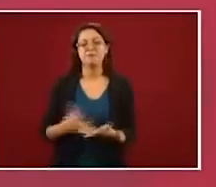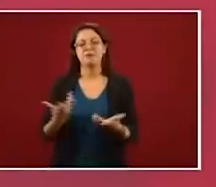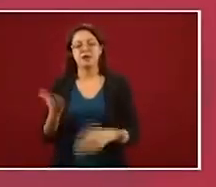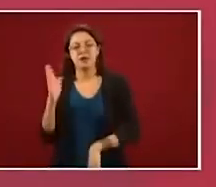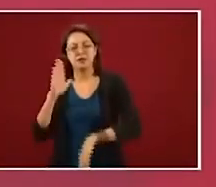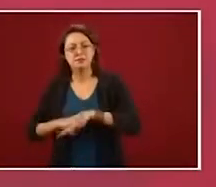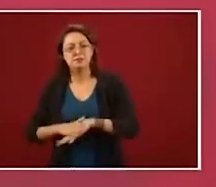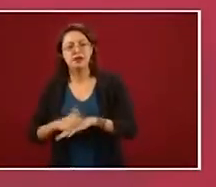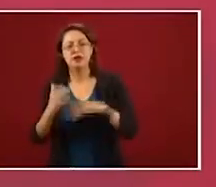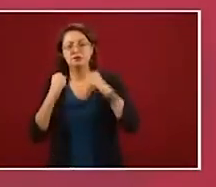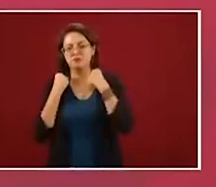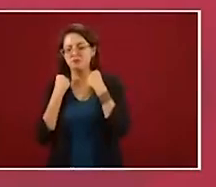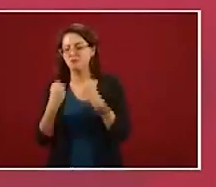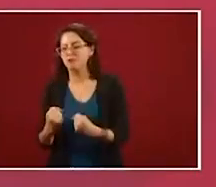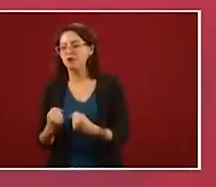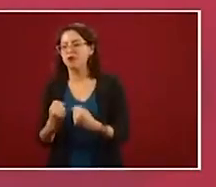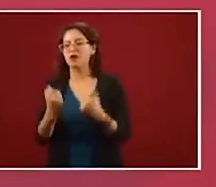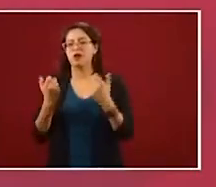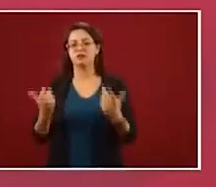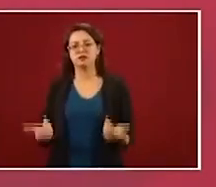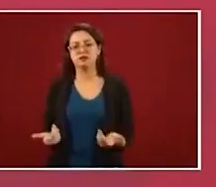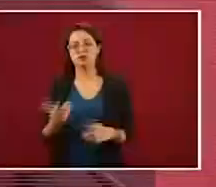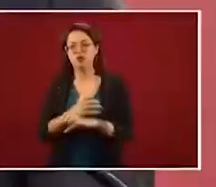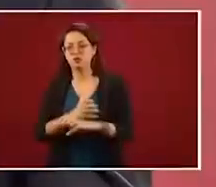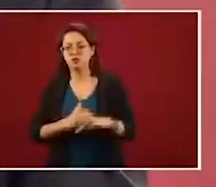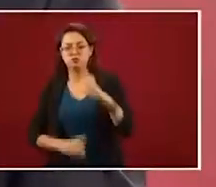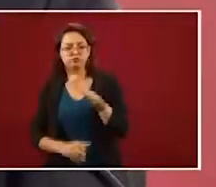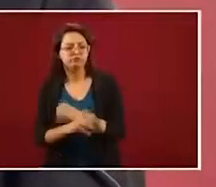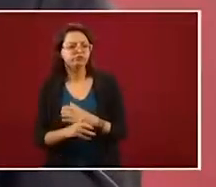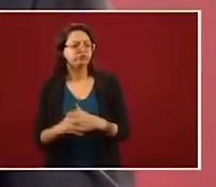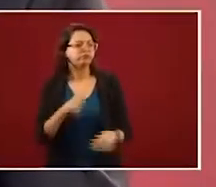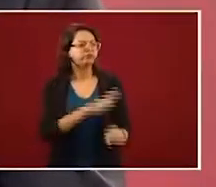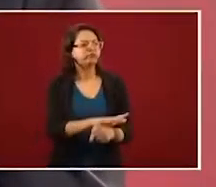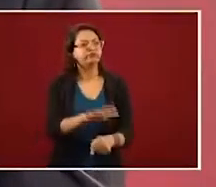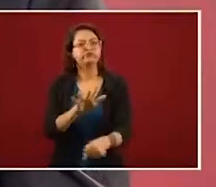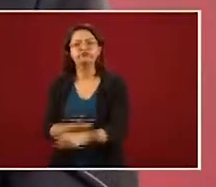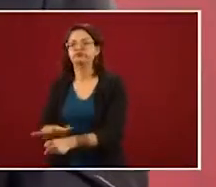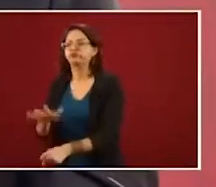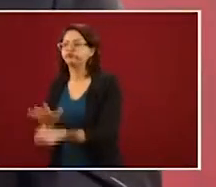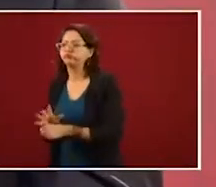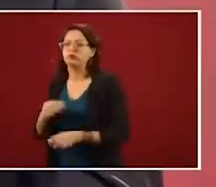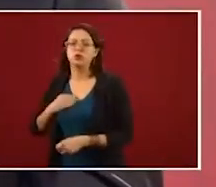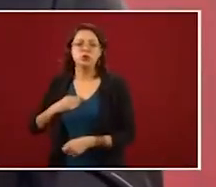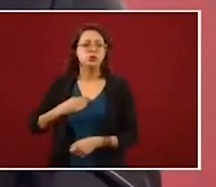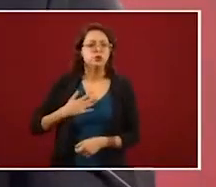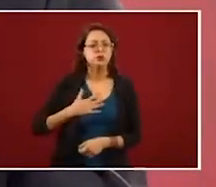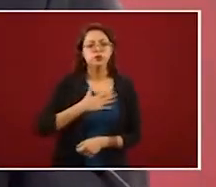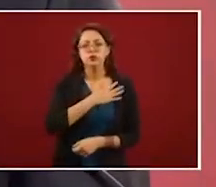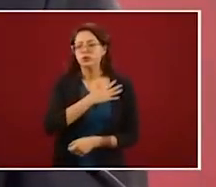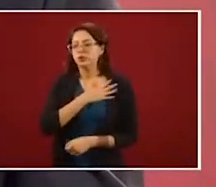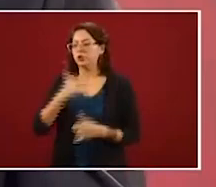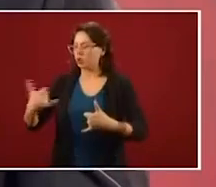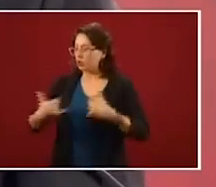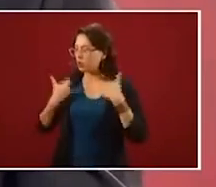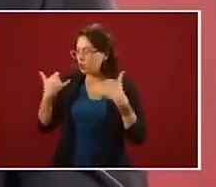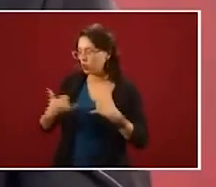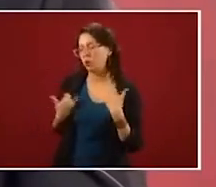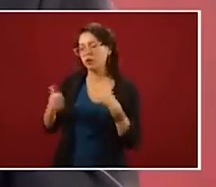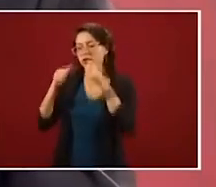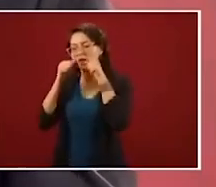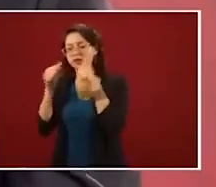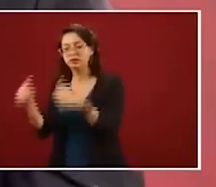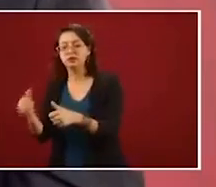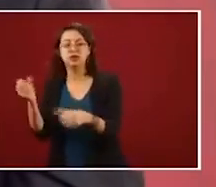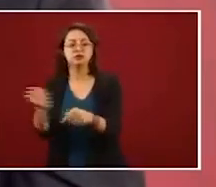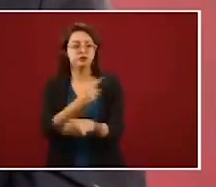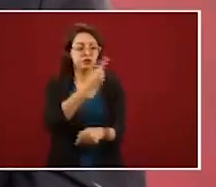haya bienestar material, que se atienda a los jóvenes, que nadie se quede sin la oportunidad